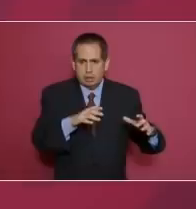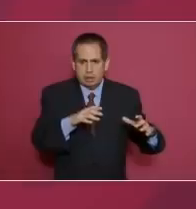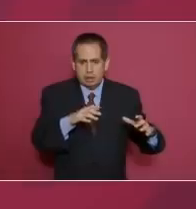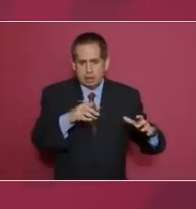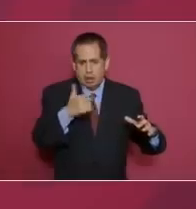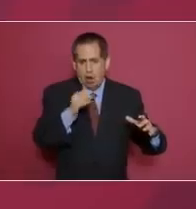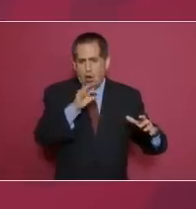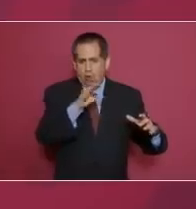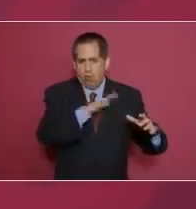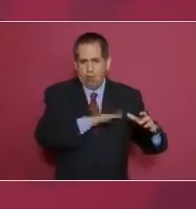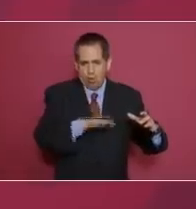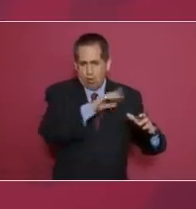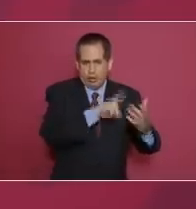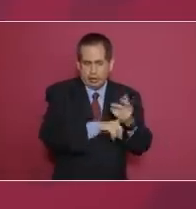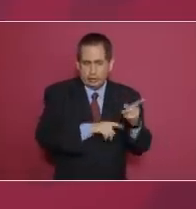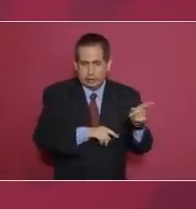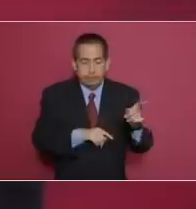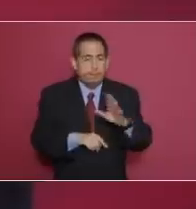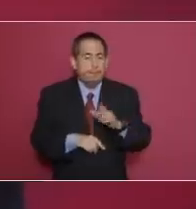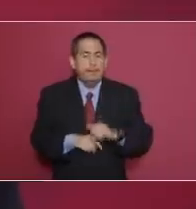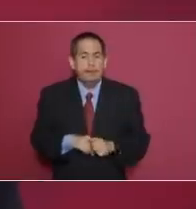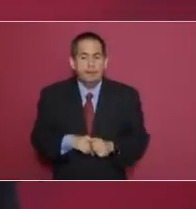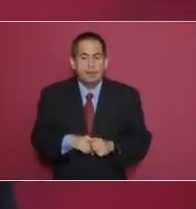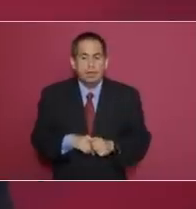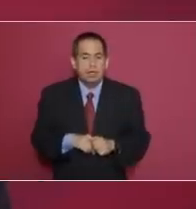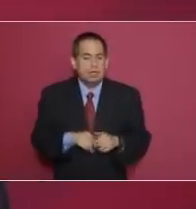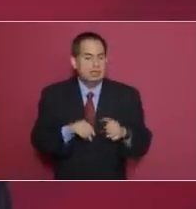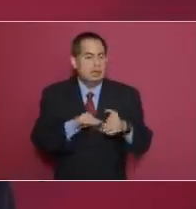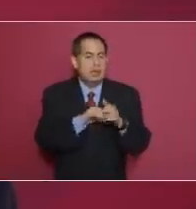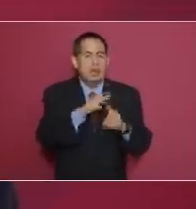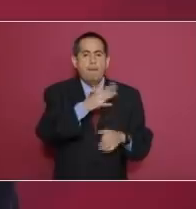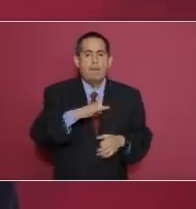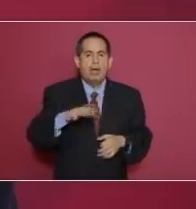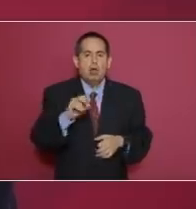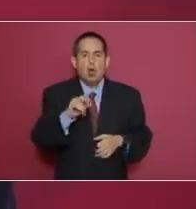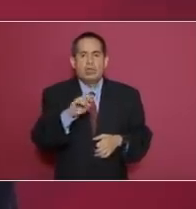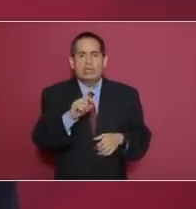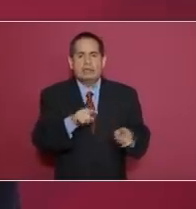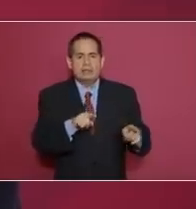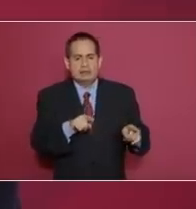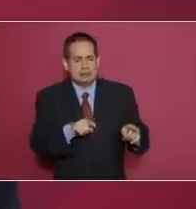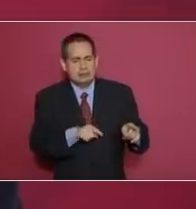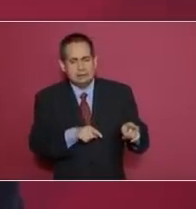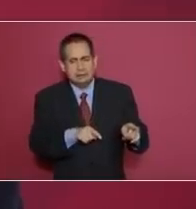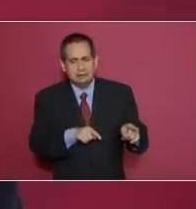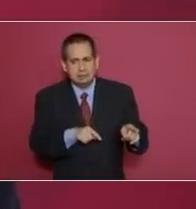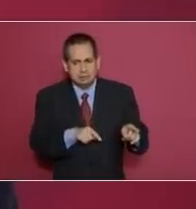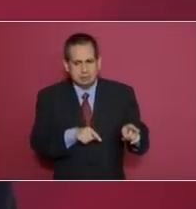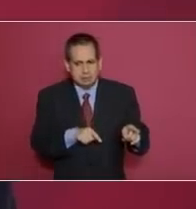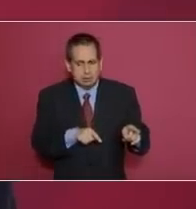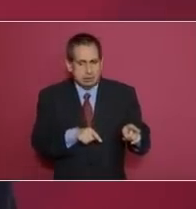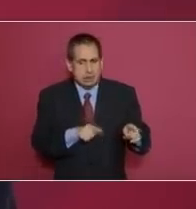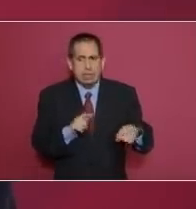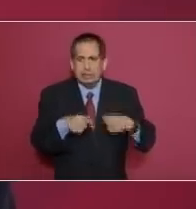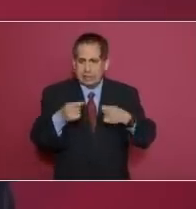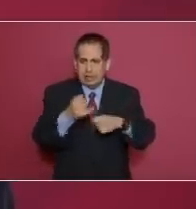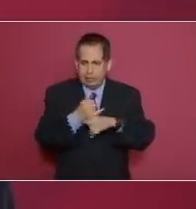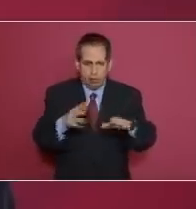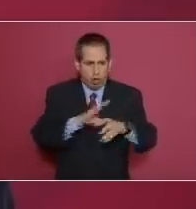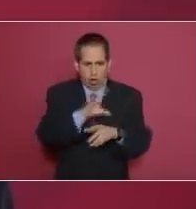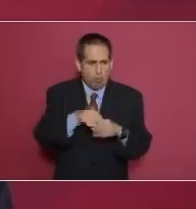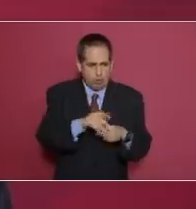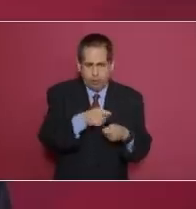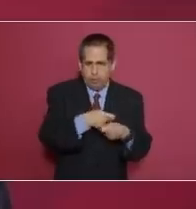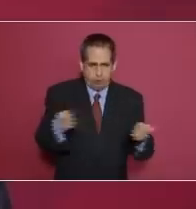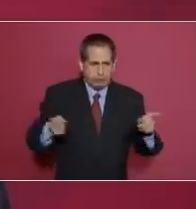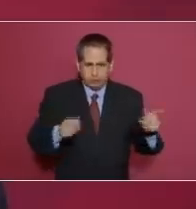Golfo, en el Mar de Cortés, que les den toda la